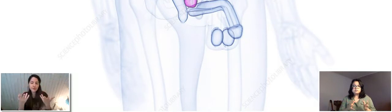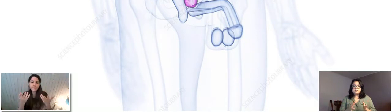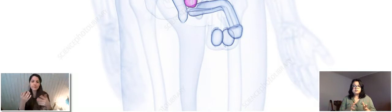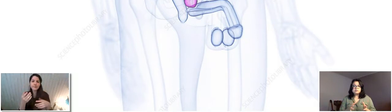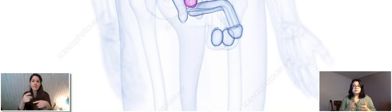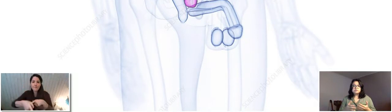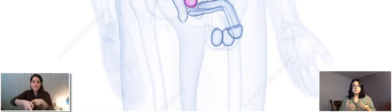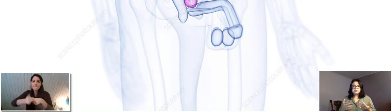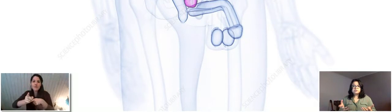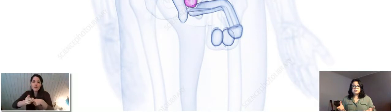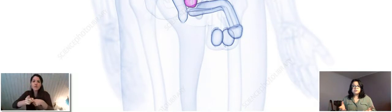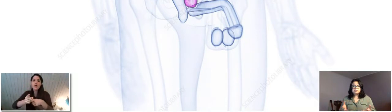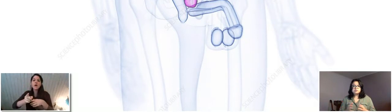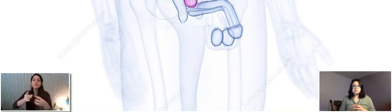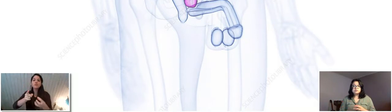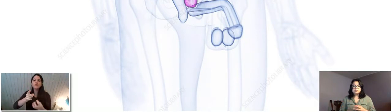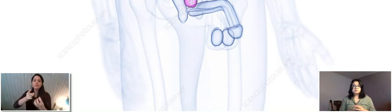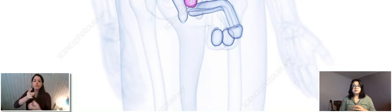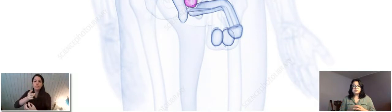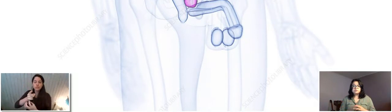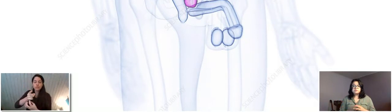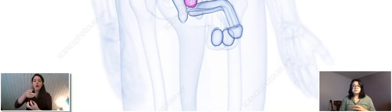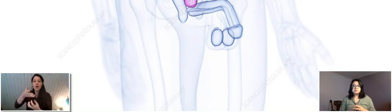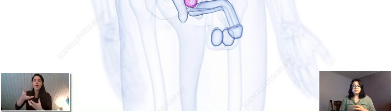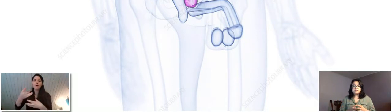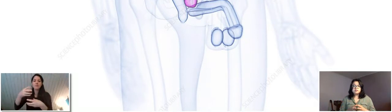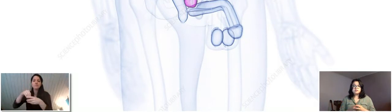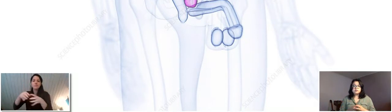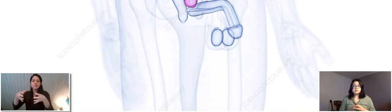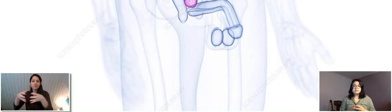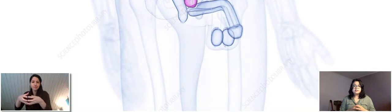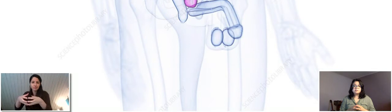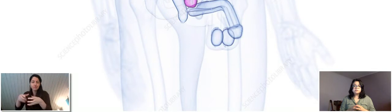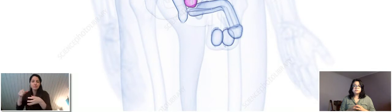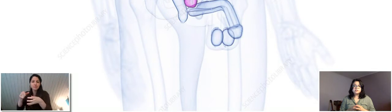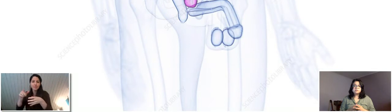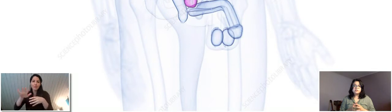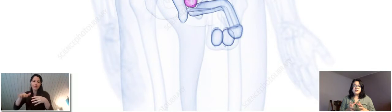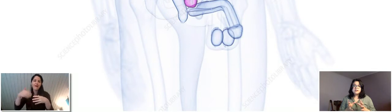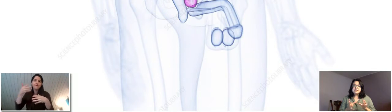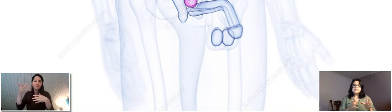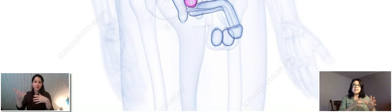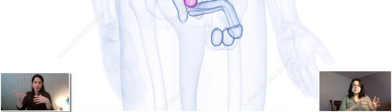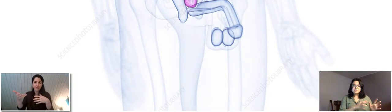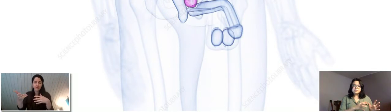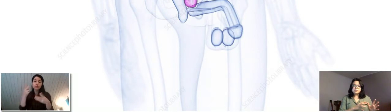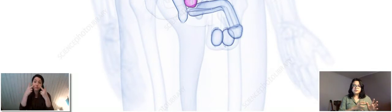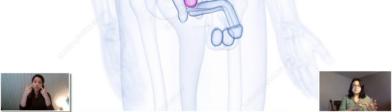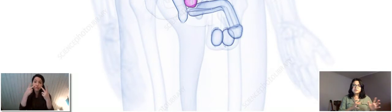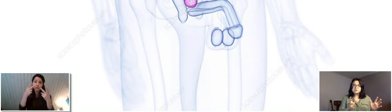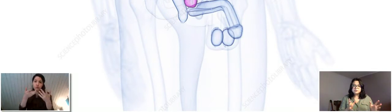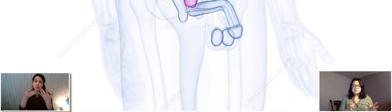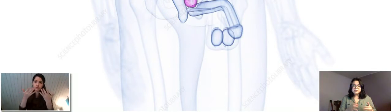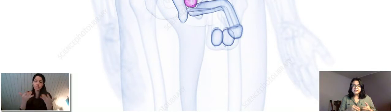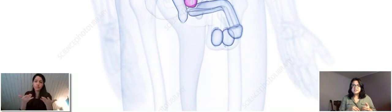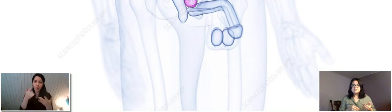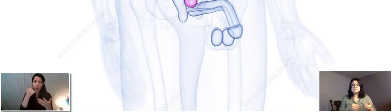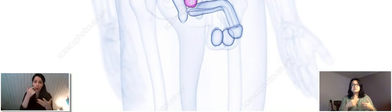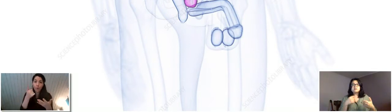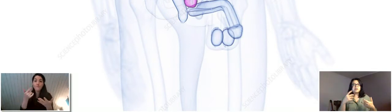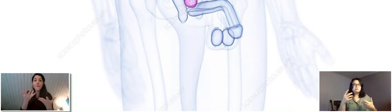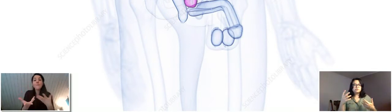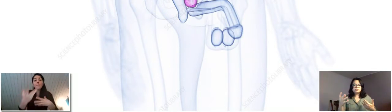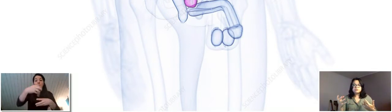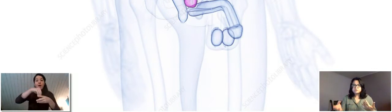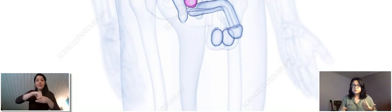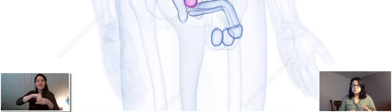los testículos dentro del escroto, que es lo visible de los genitales masculinos, y dentro, el cuento no termina ahí, sino